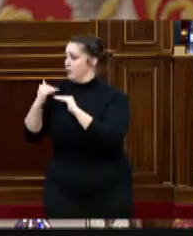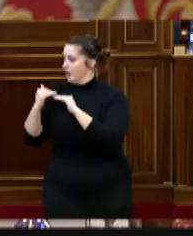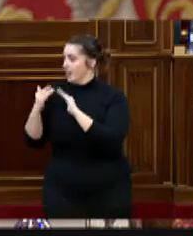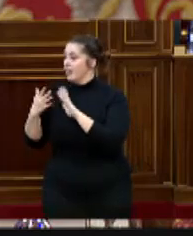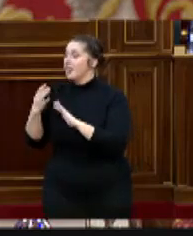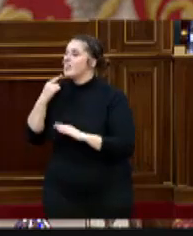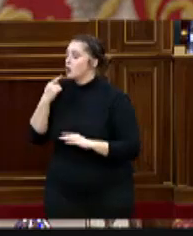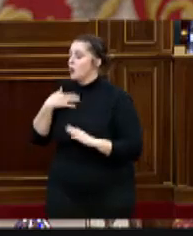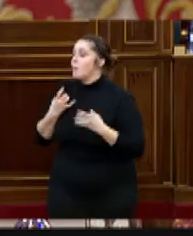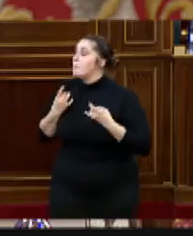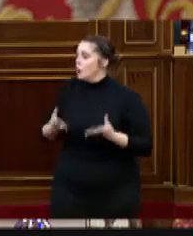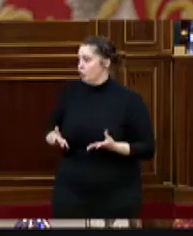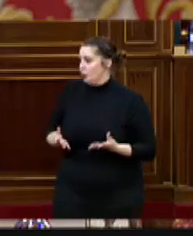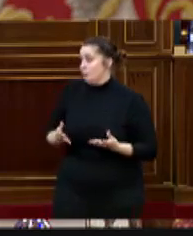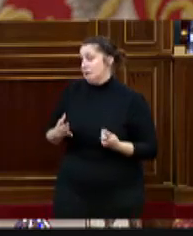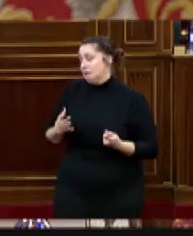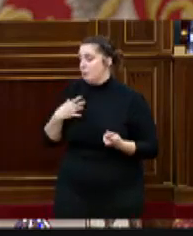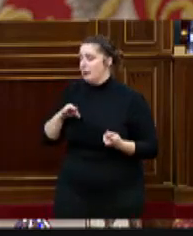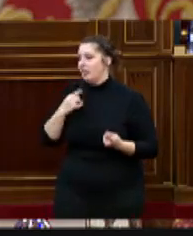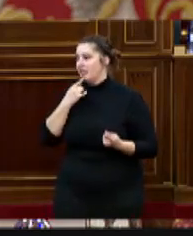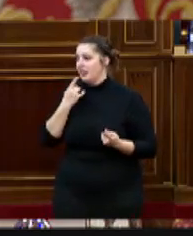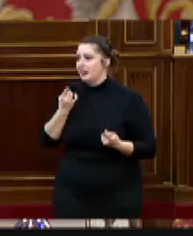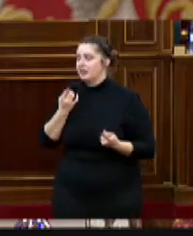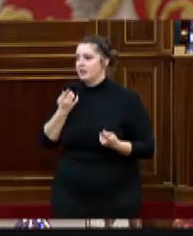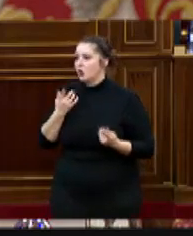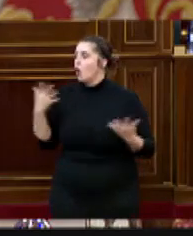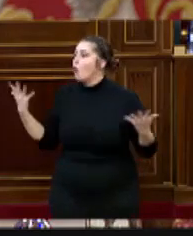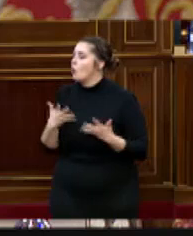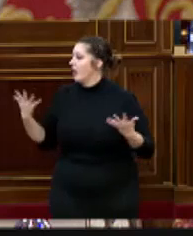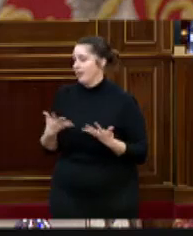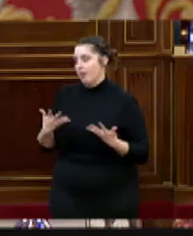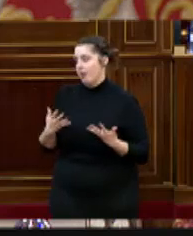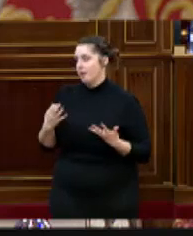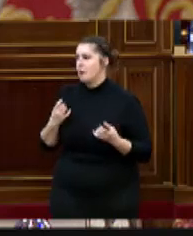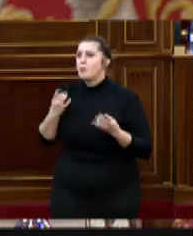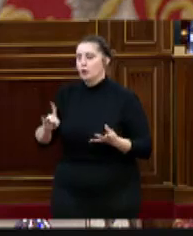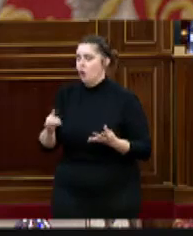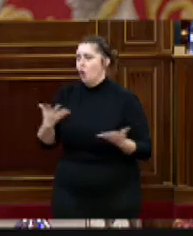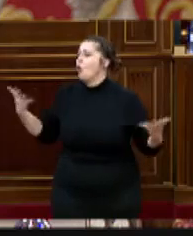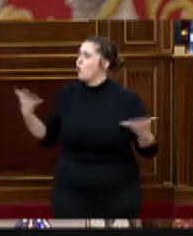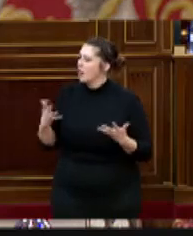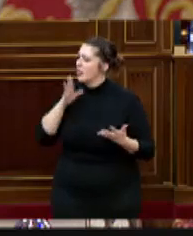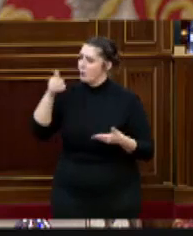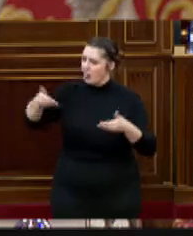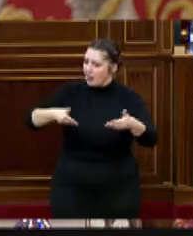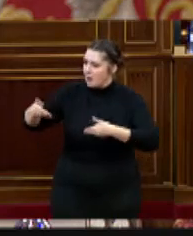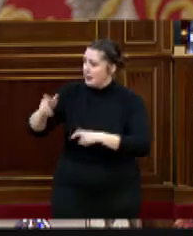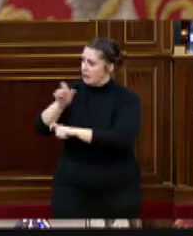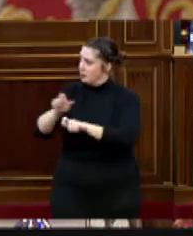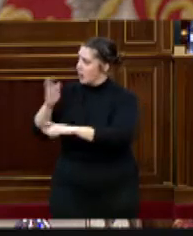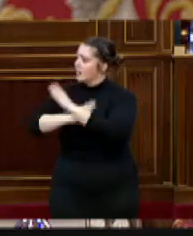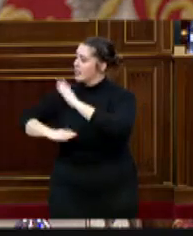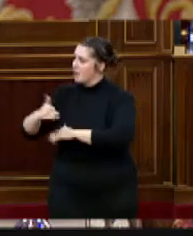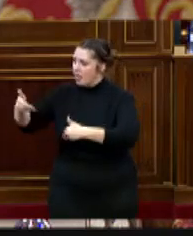donde tal vez debiera decir urgencia porque muchas de las demandas de las personas